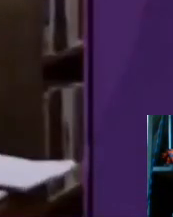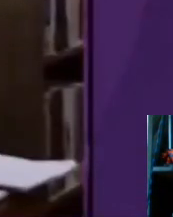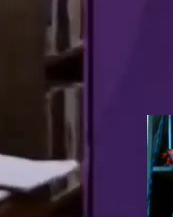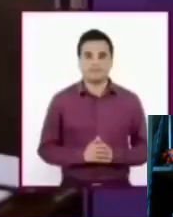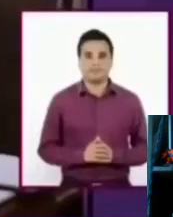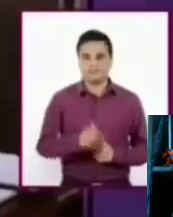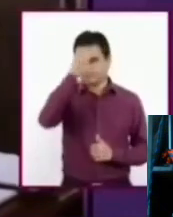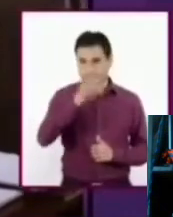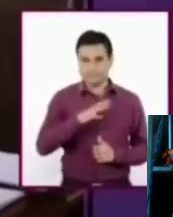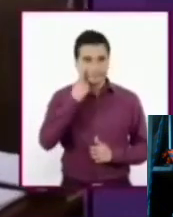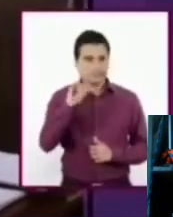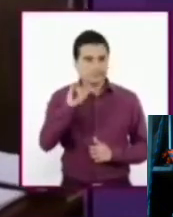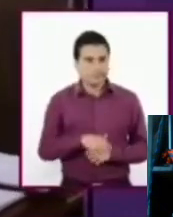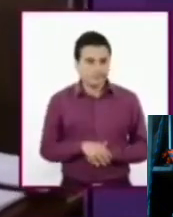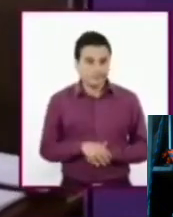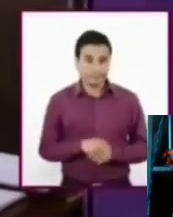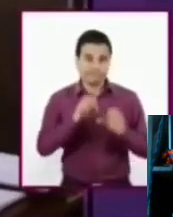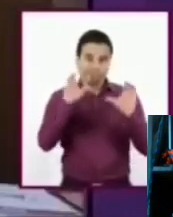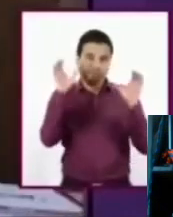what i'm looking